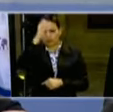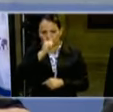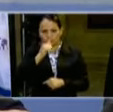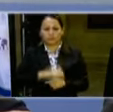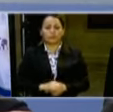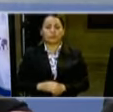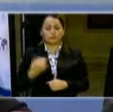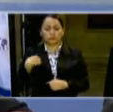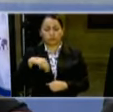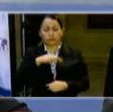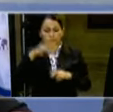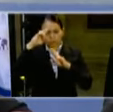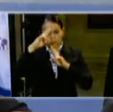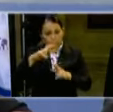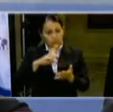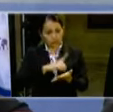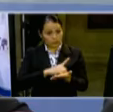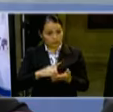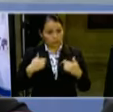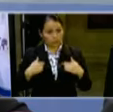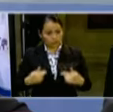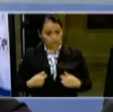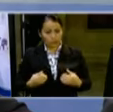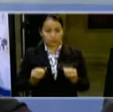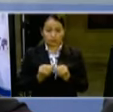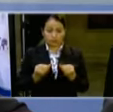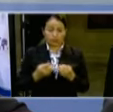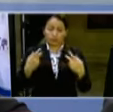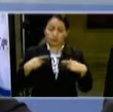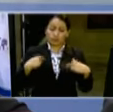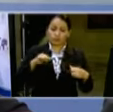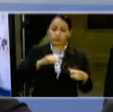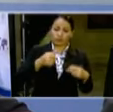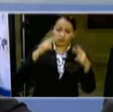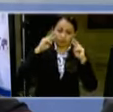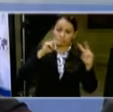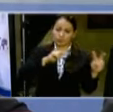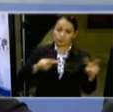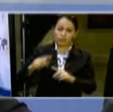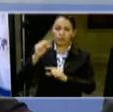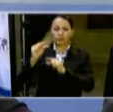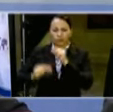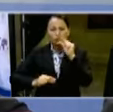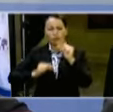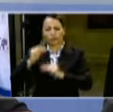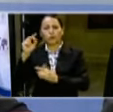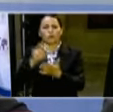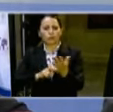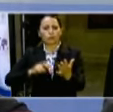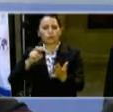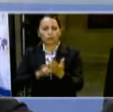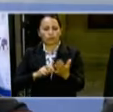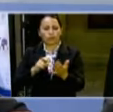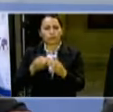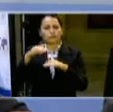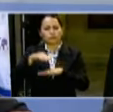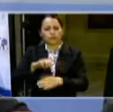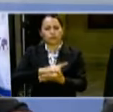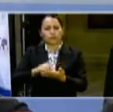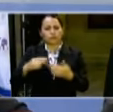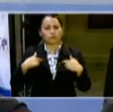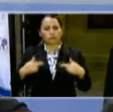somos respetuosos de derechos humanos y queremos mandar una señal de esto, tendríamos que ir acotando el marco legal en materia de derechos humanos